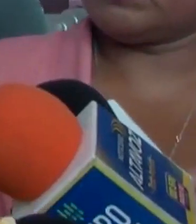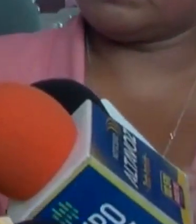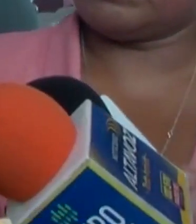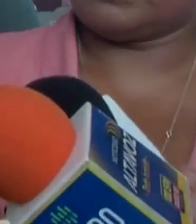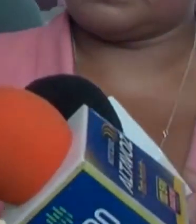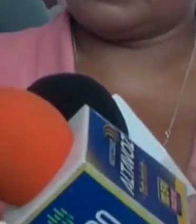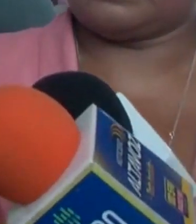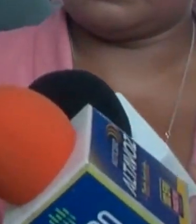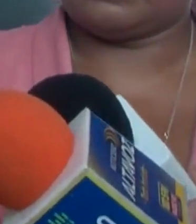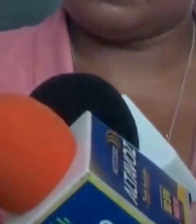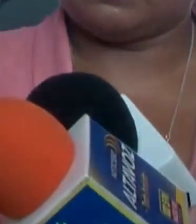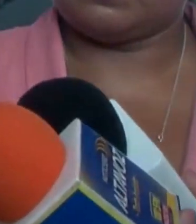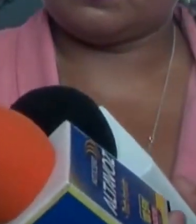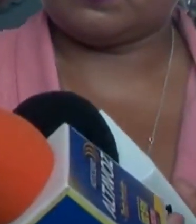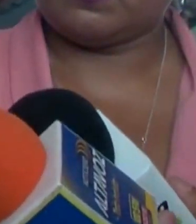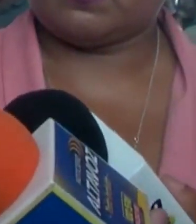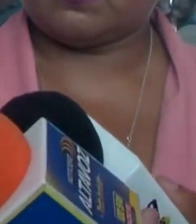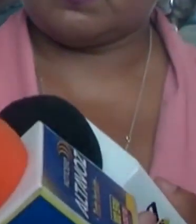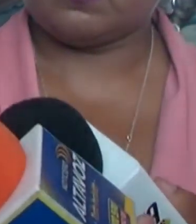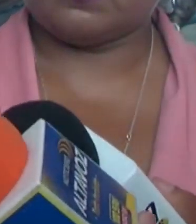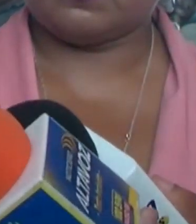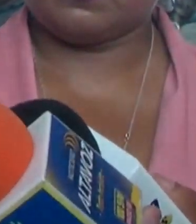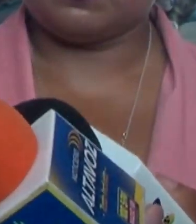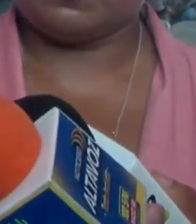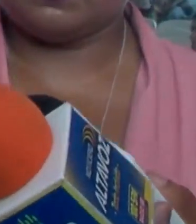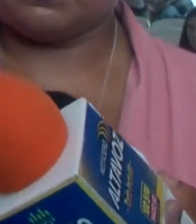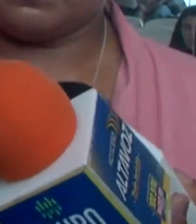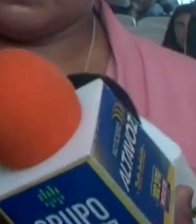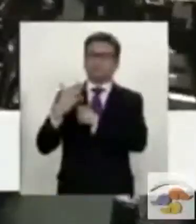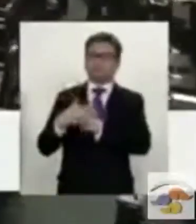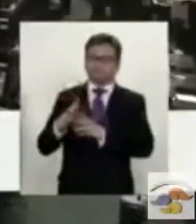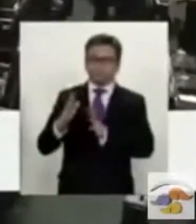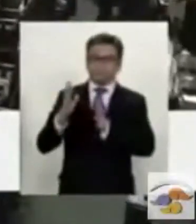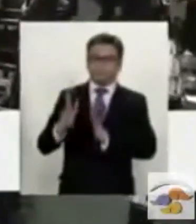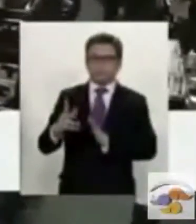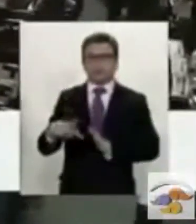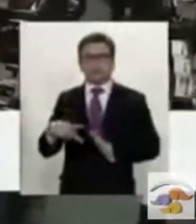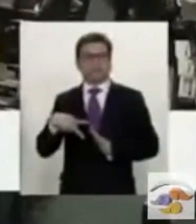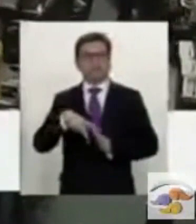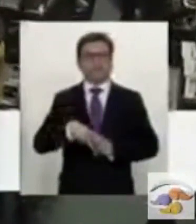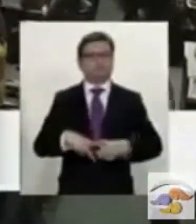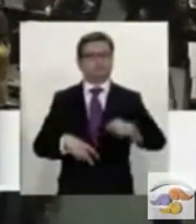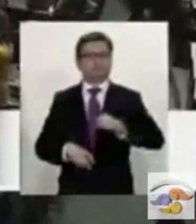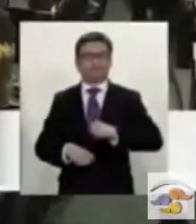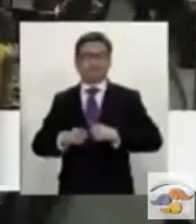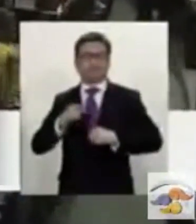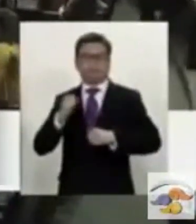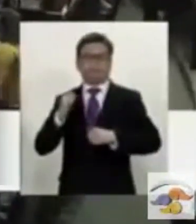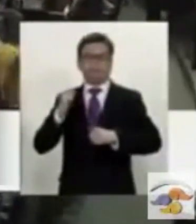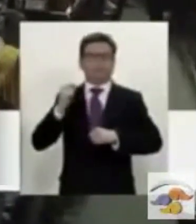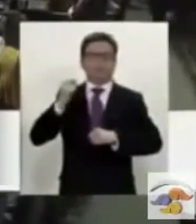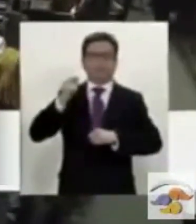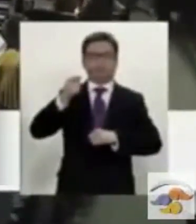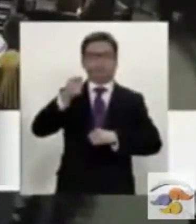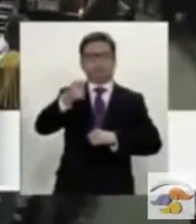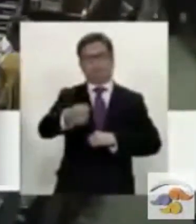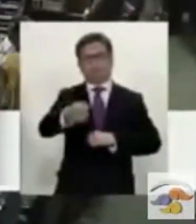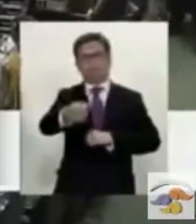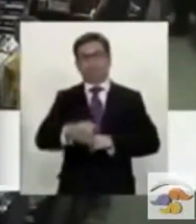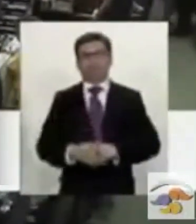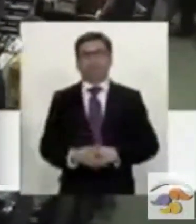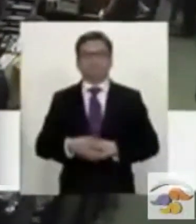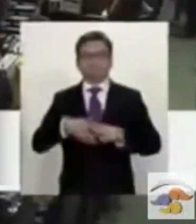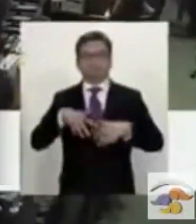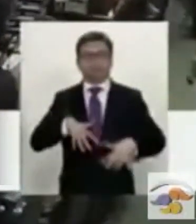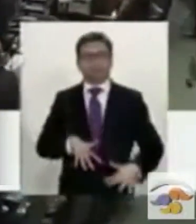camine se hagan las correcciones que se tiene de la mano con constitucionalistas por su parte verónica juárez coordinadora del partido de la